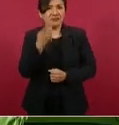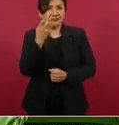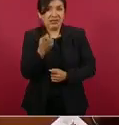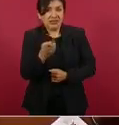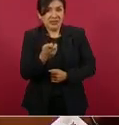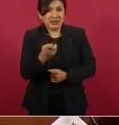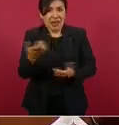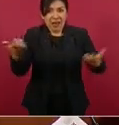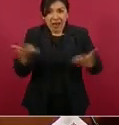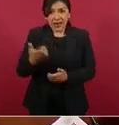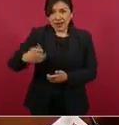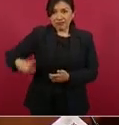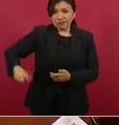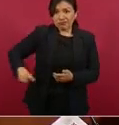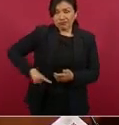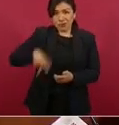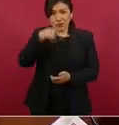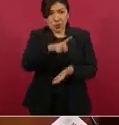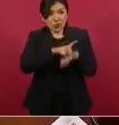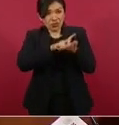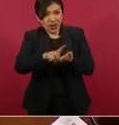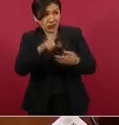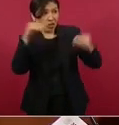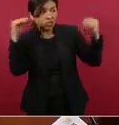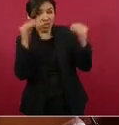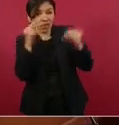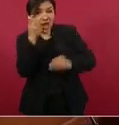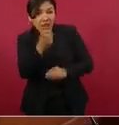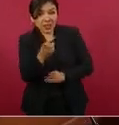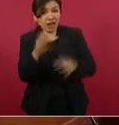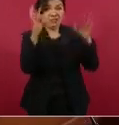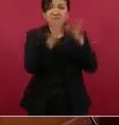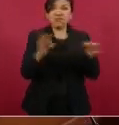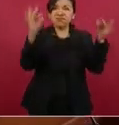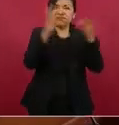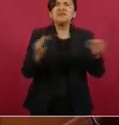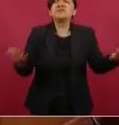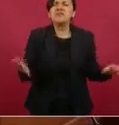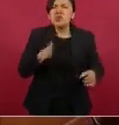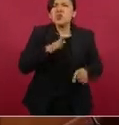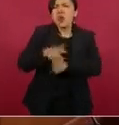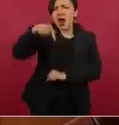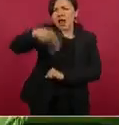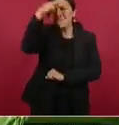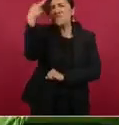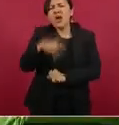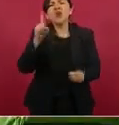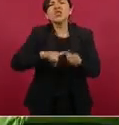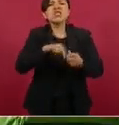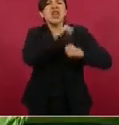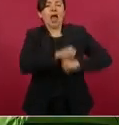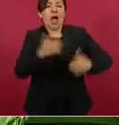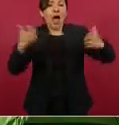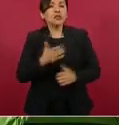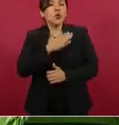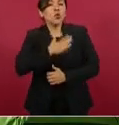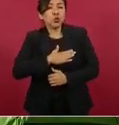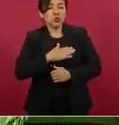Derecho que pregonan. ¿Cuál Estado de Derecho puede haber si en México los encargados de impartir